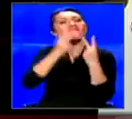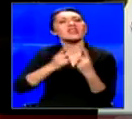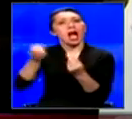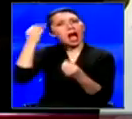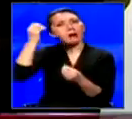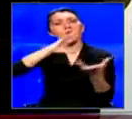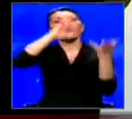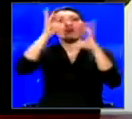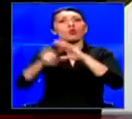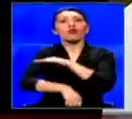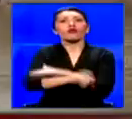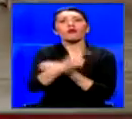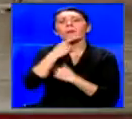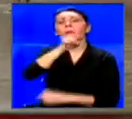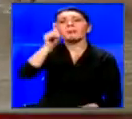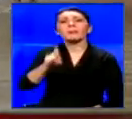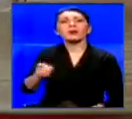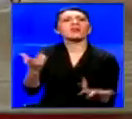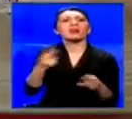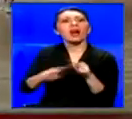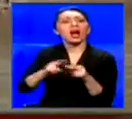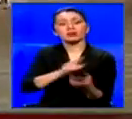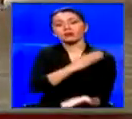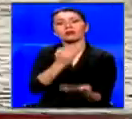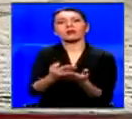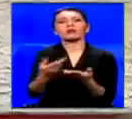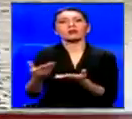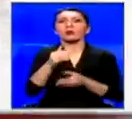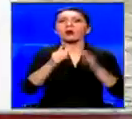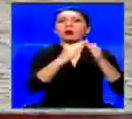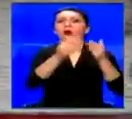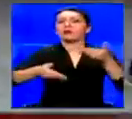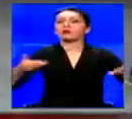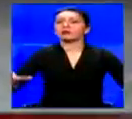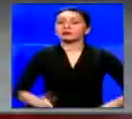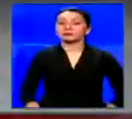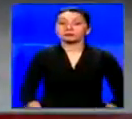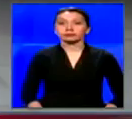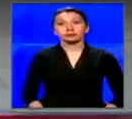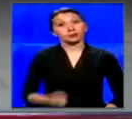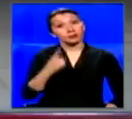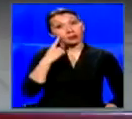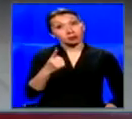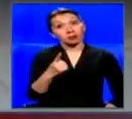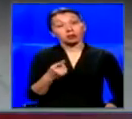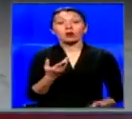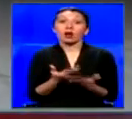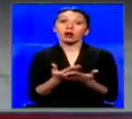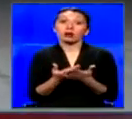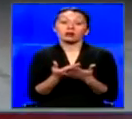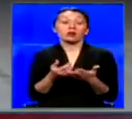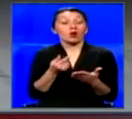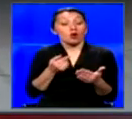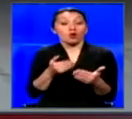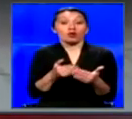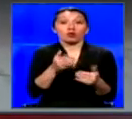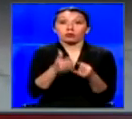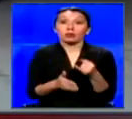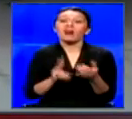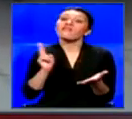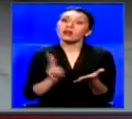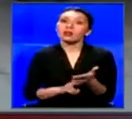capacitación al Mundial de Fútbol y qué ha hecho entonces por sus vecinos. Mire, los provechos así a corto plazo, la verdad es que no